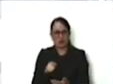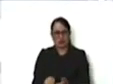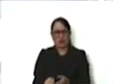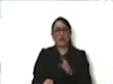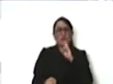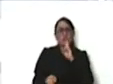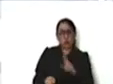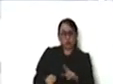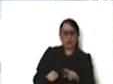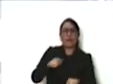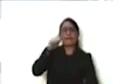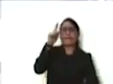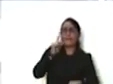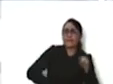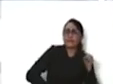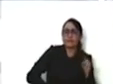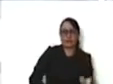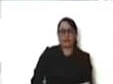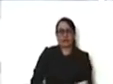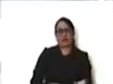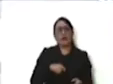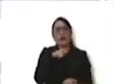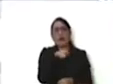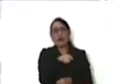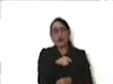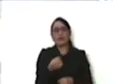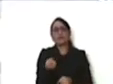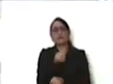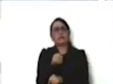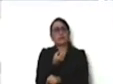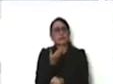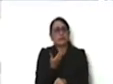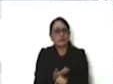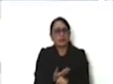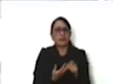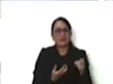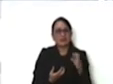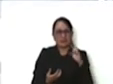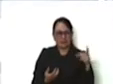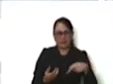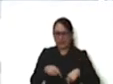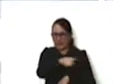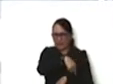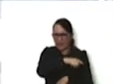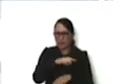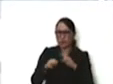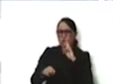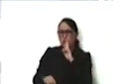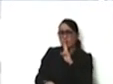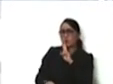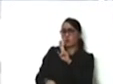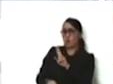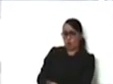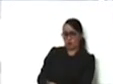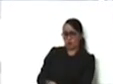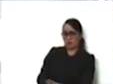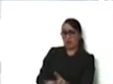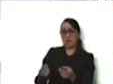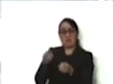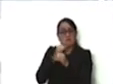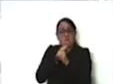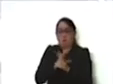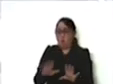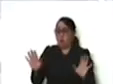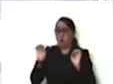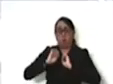respuesta eso quiere decir diciéndole a la secretaría de gobernación que esa respuesta que otorgó o que manido esto no tiene